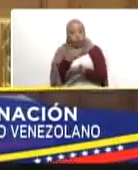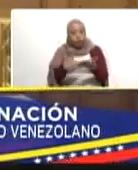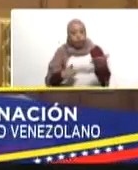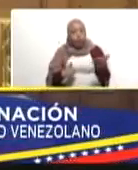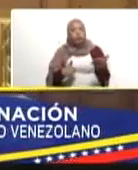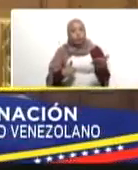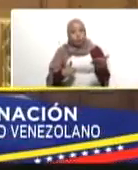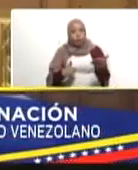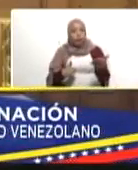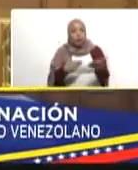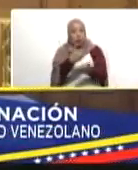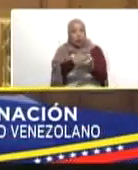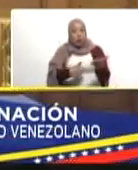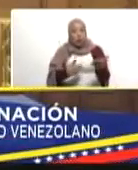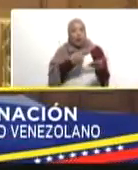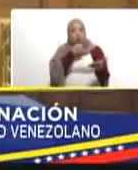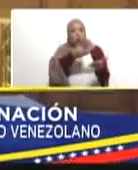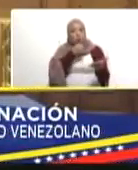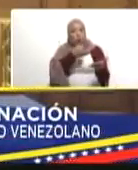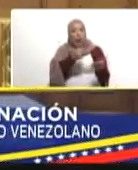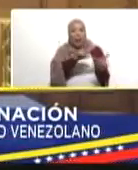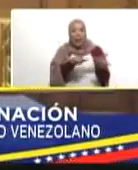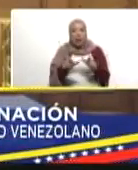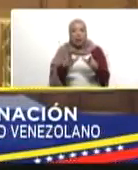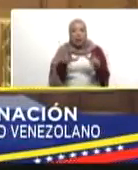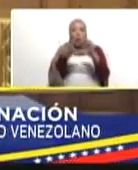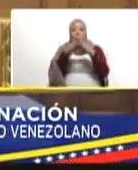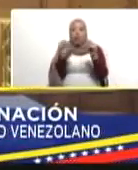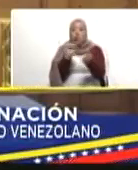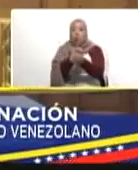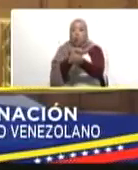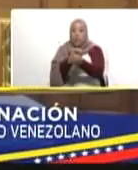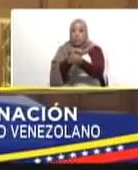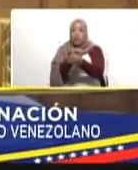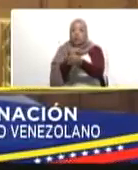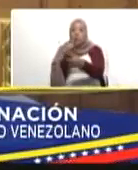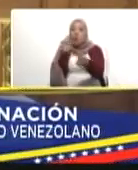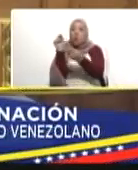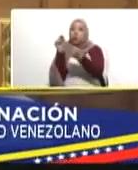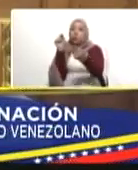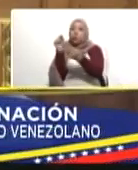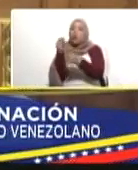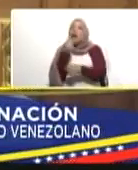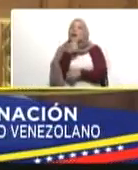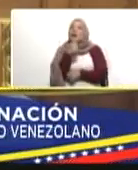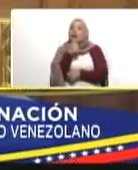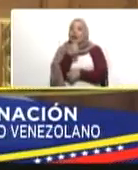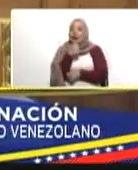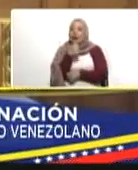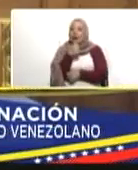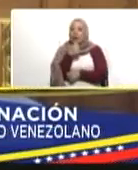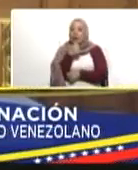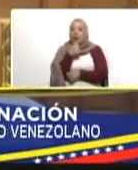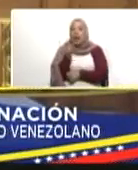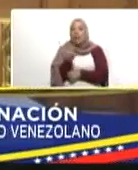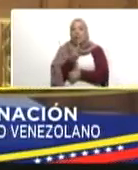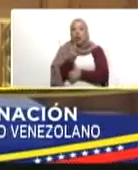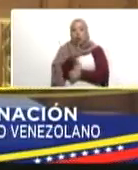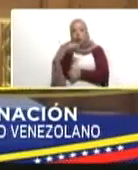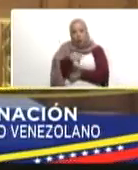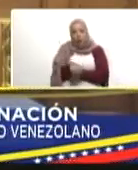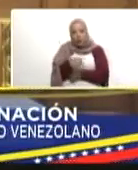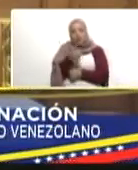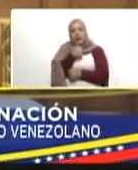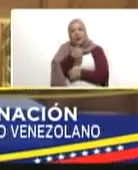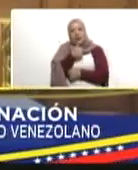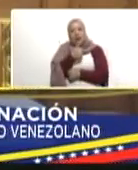declaración de todos los convictos confesos en todos los que están presos han declarado quién dirigía desde Venezuela esto